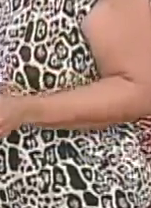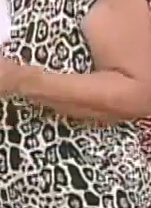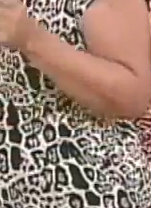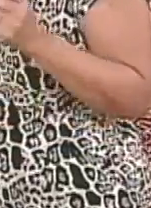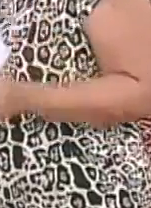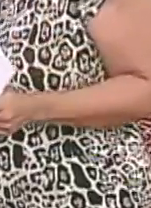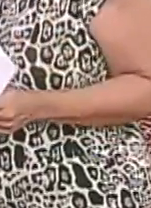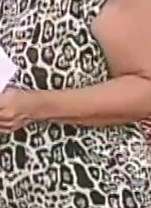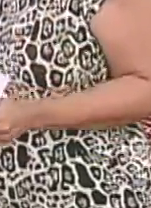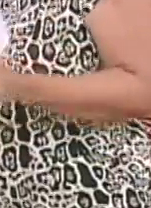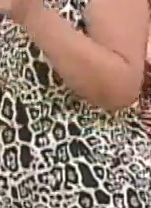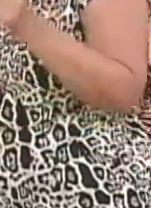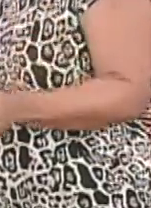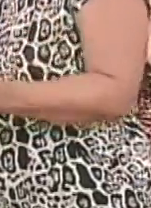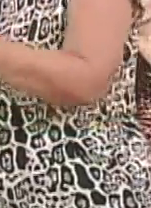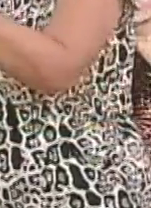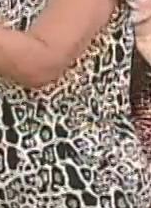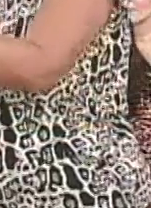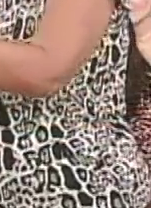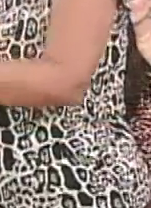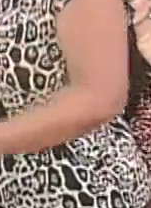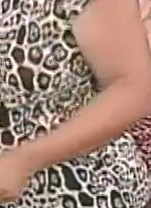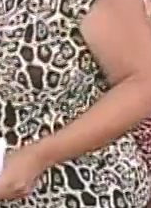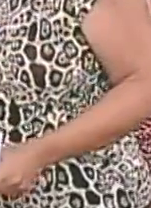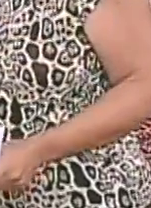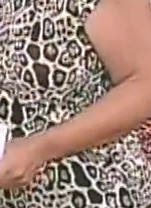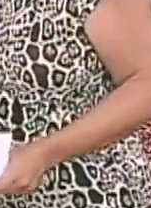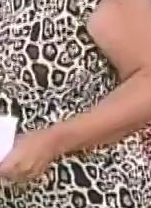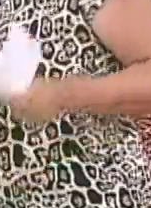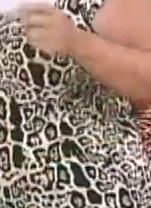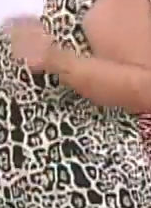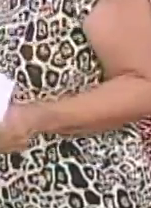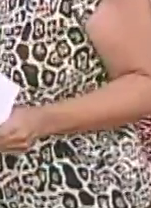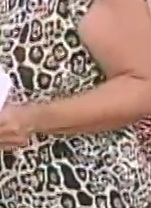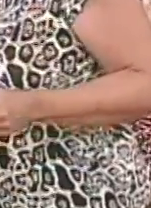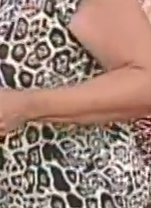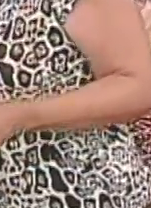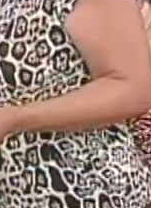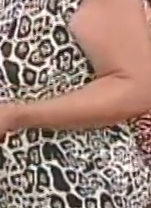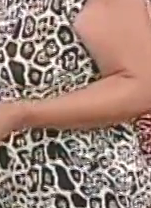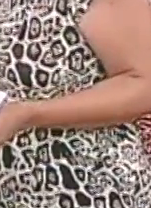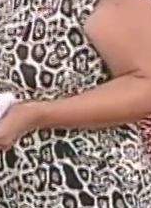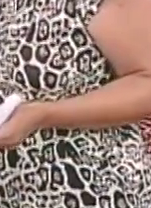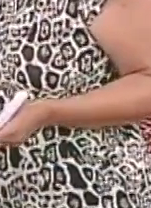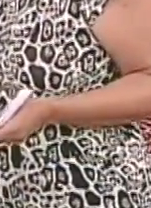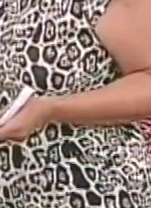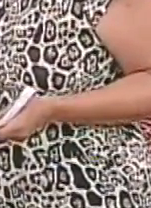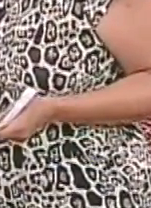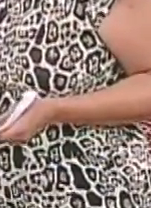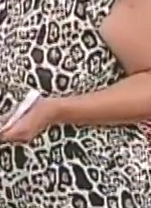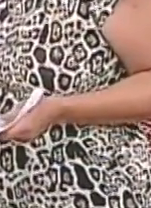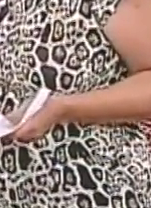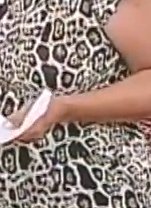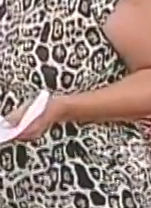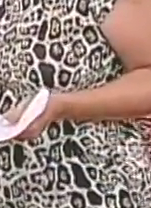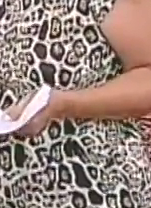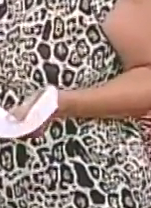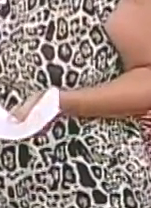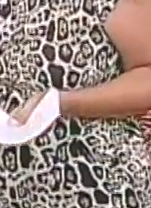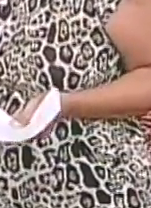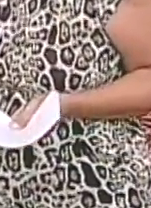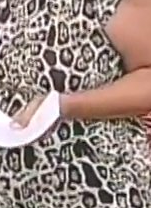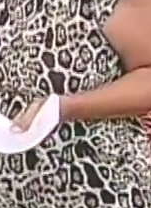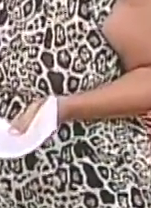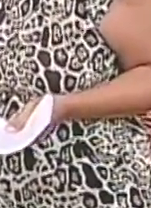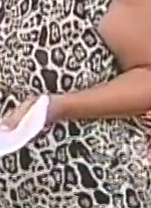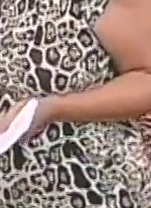de salud se activen, porque así ayudaremos a nuestro presidente y ayudaremos a nuestros médicos a que la salud llegue a lo